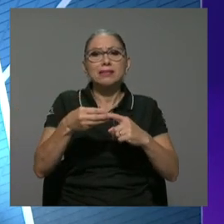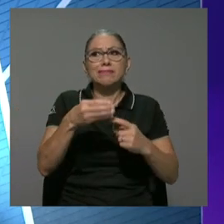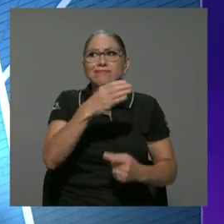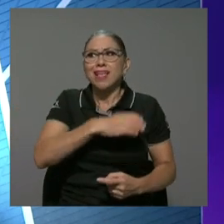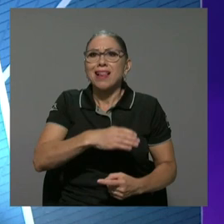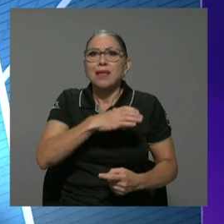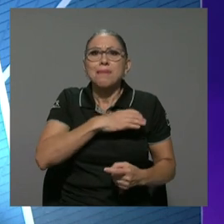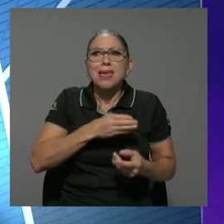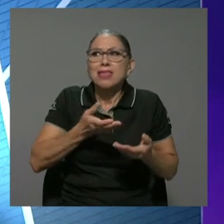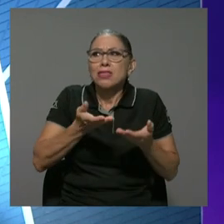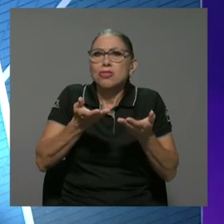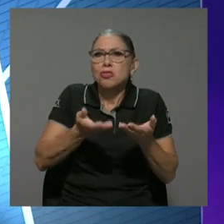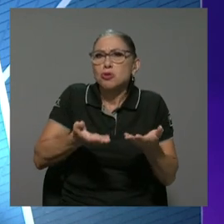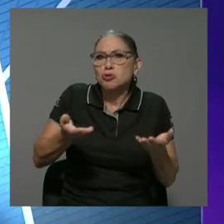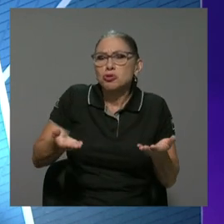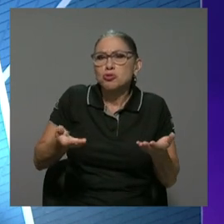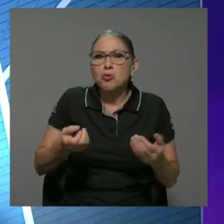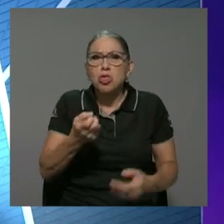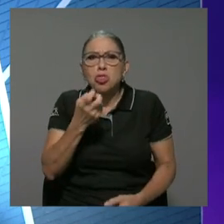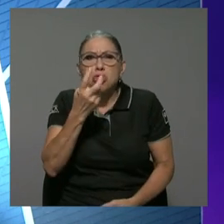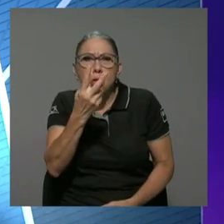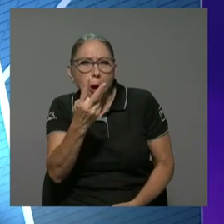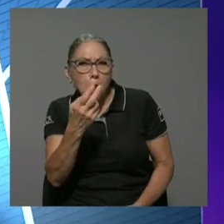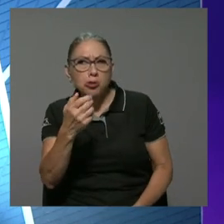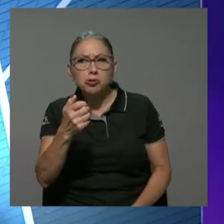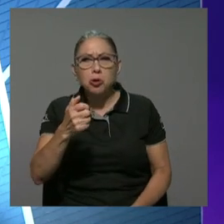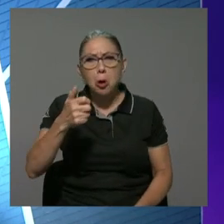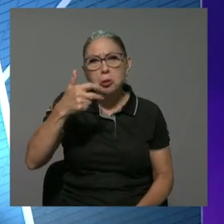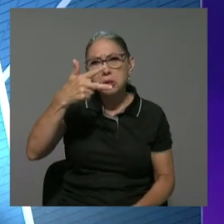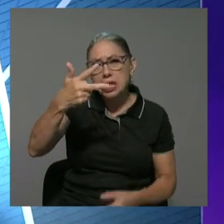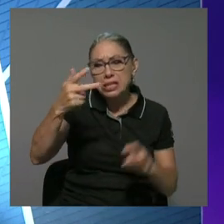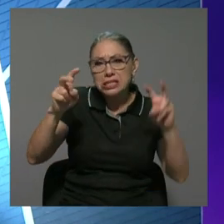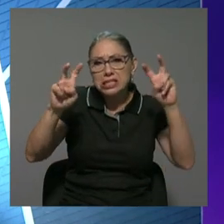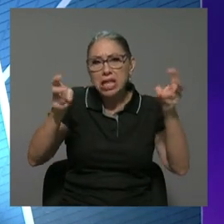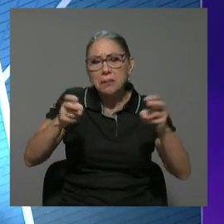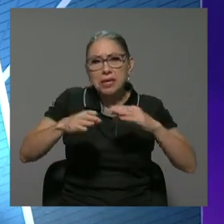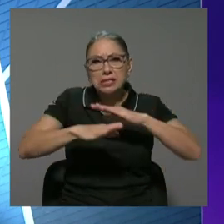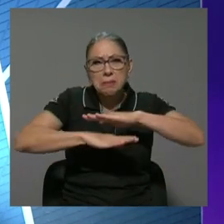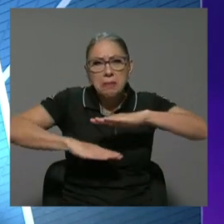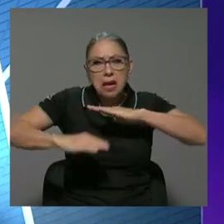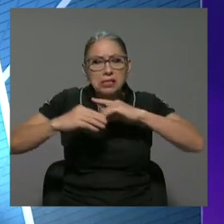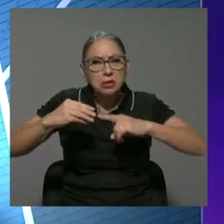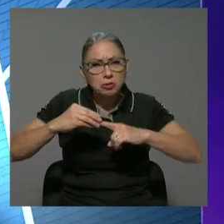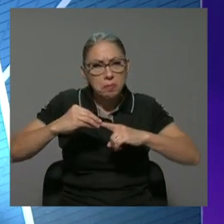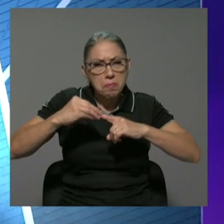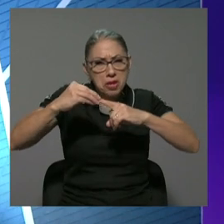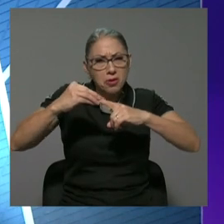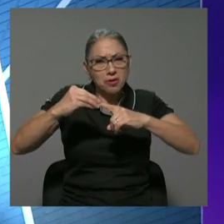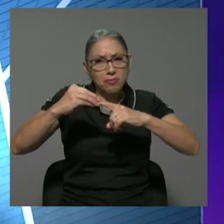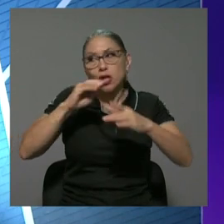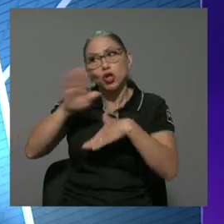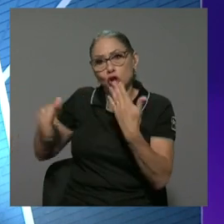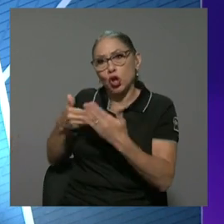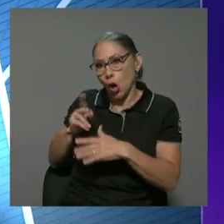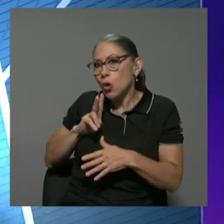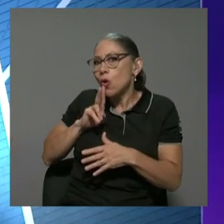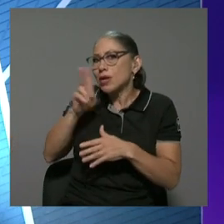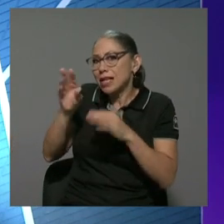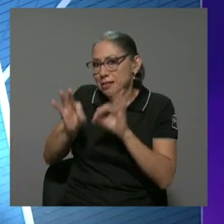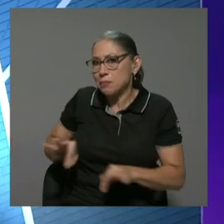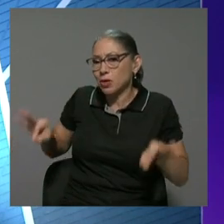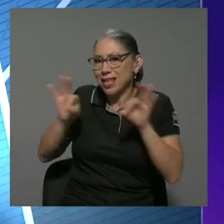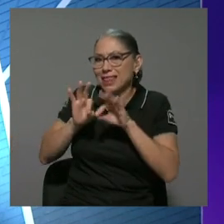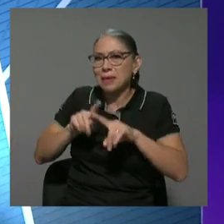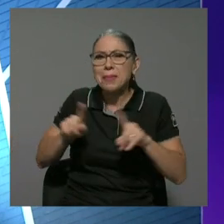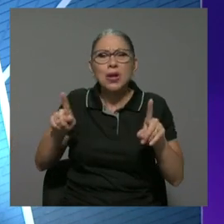elementos, dos, tres temas básicos, prioritarios, casi que todo es prioritario, pero así súper prioritarios, que tendríamos